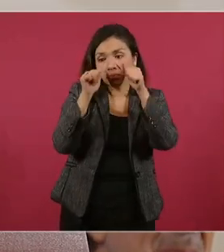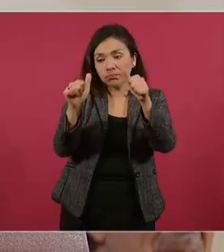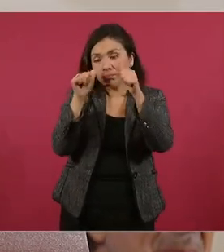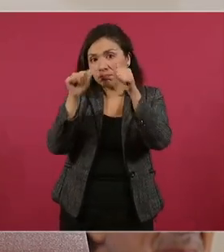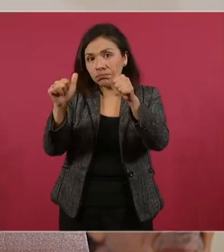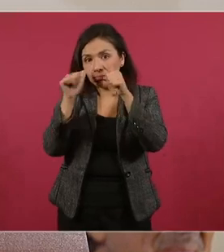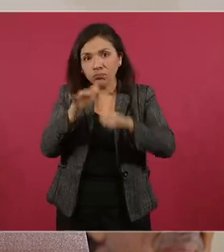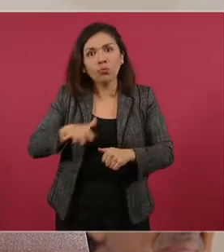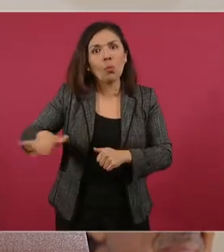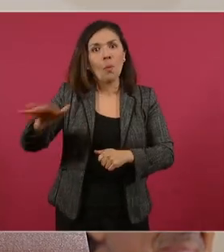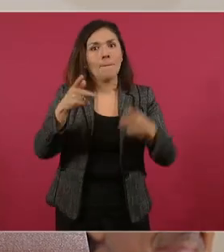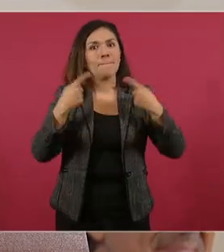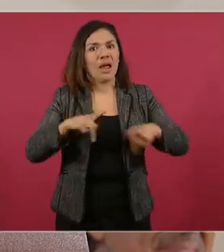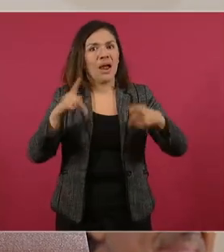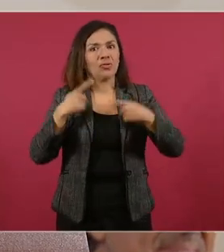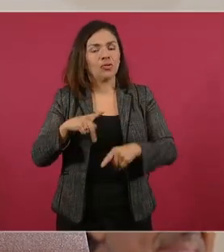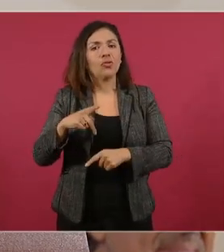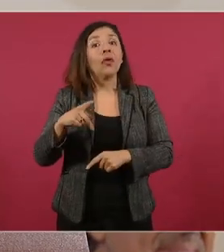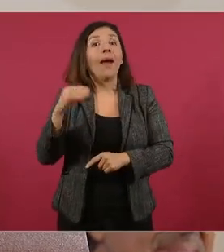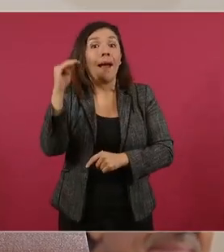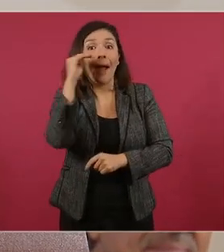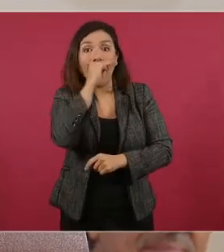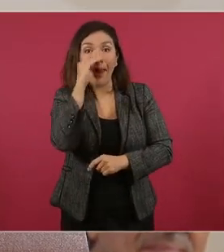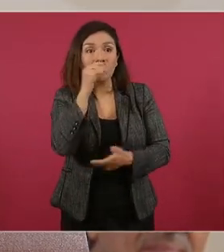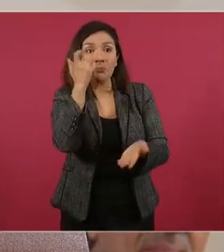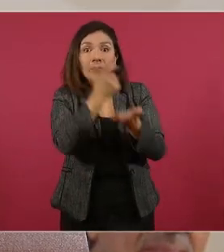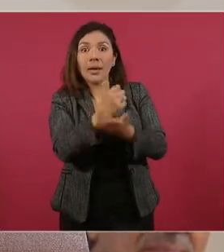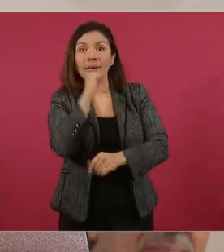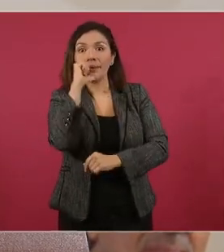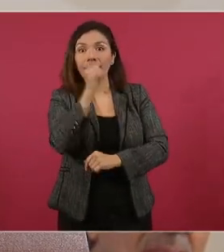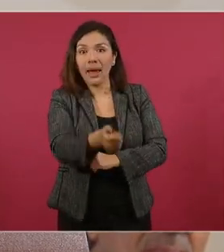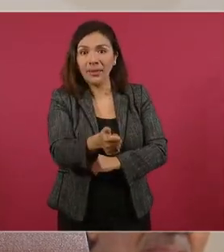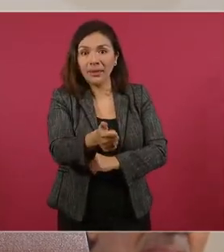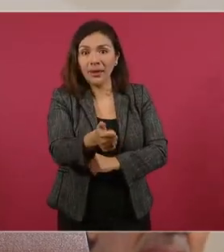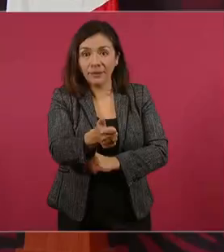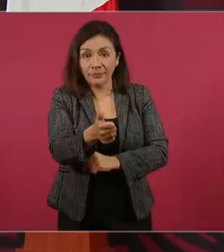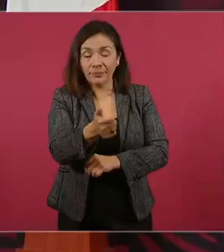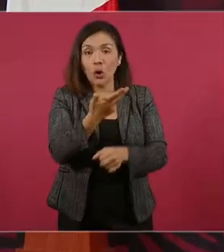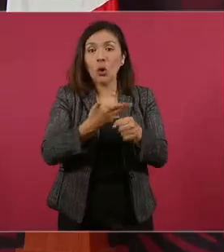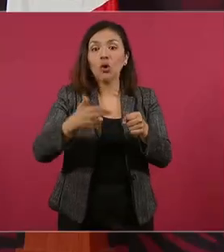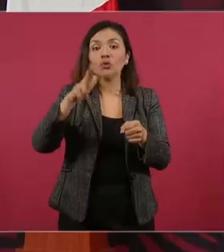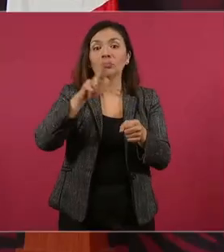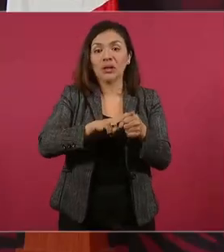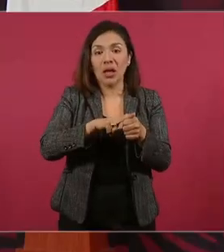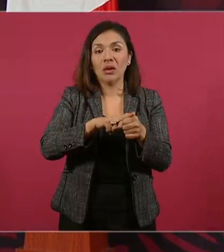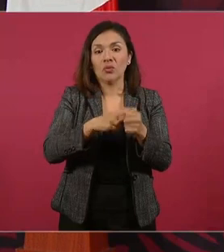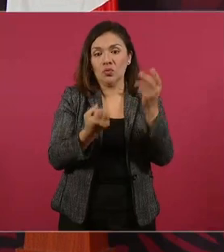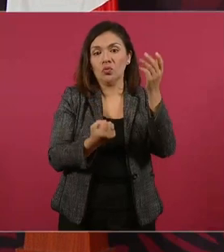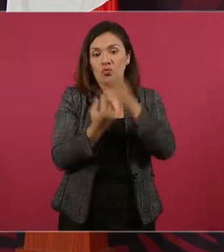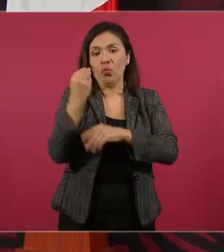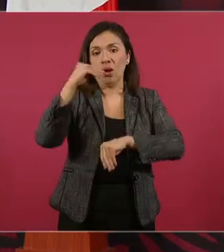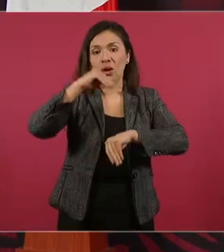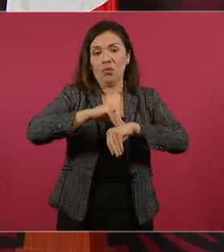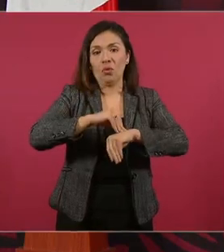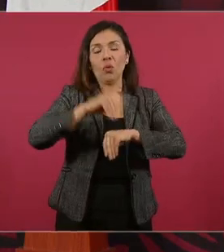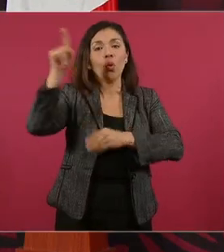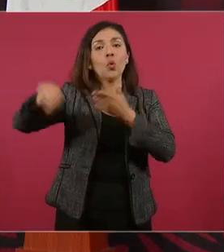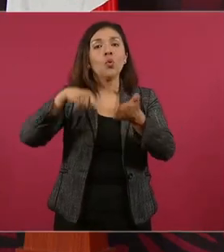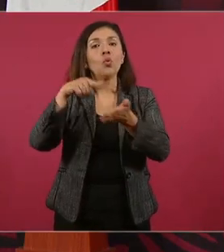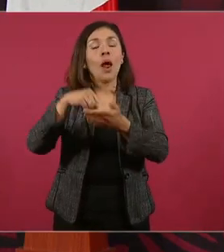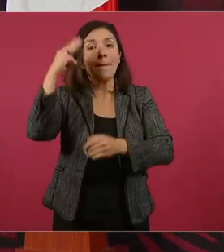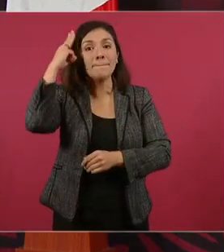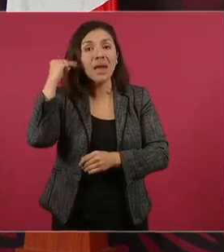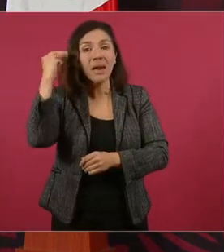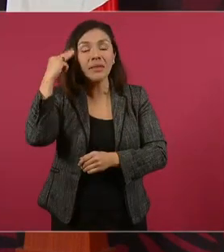al pueblo de manera gratuita, el Hospital Orán, en Mérida,